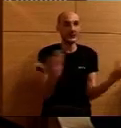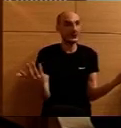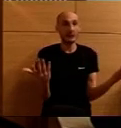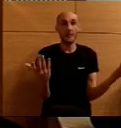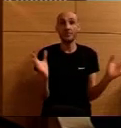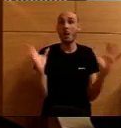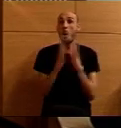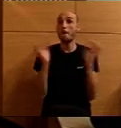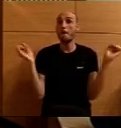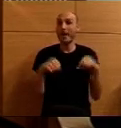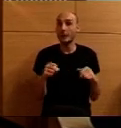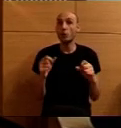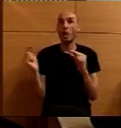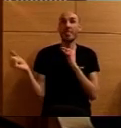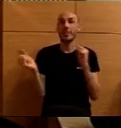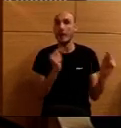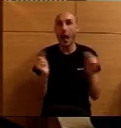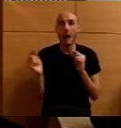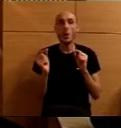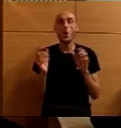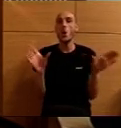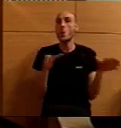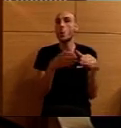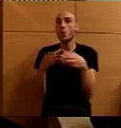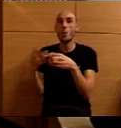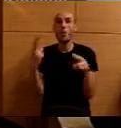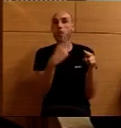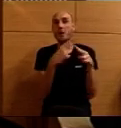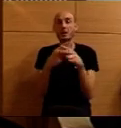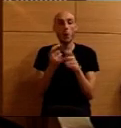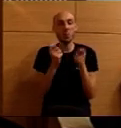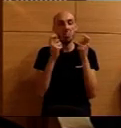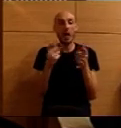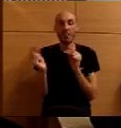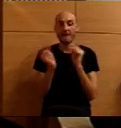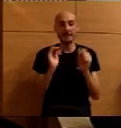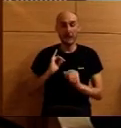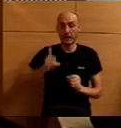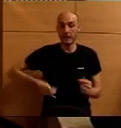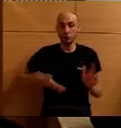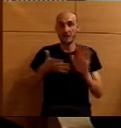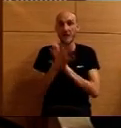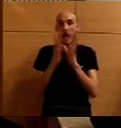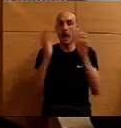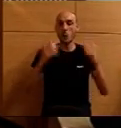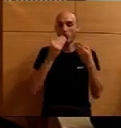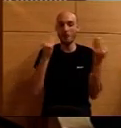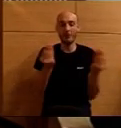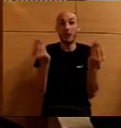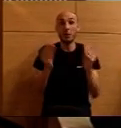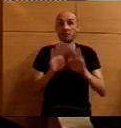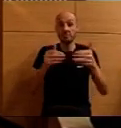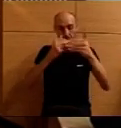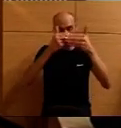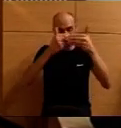y la contribución de cualquier grupo no enriqueciera los debates y, por lo tanto, los acuerdos. A partir de ahí, nada más.